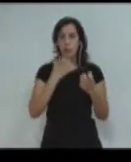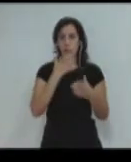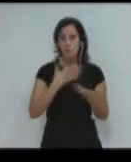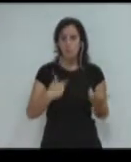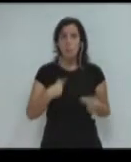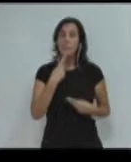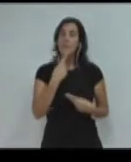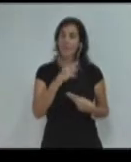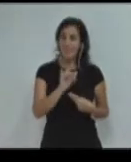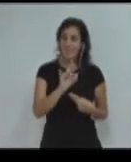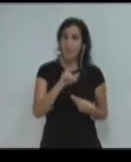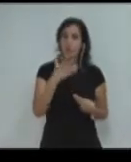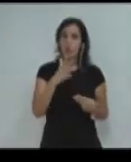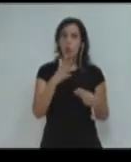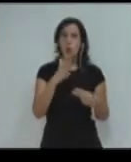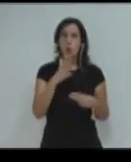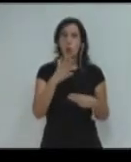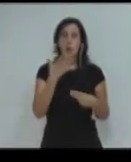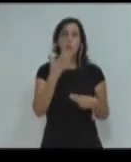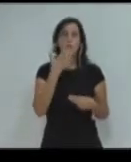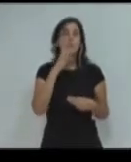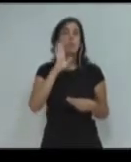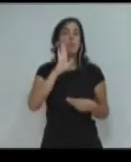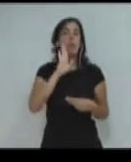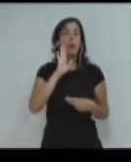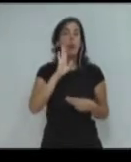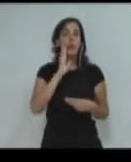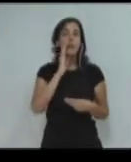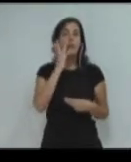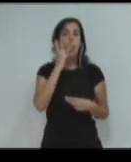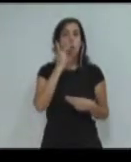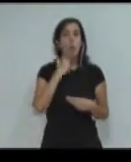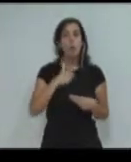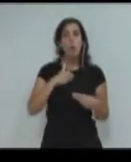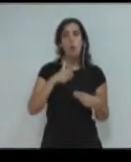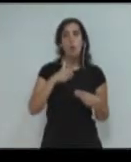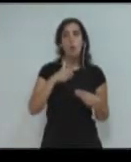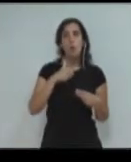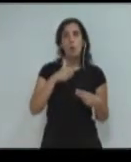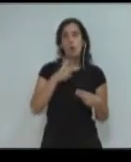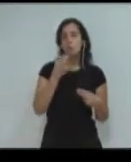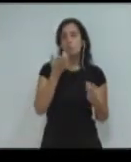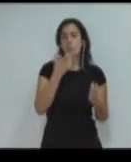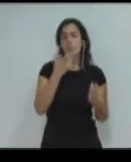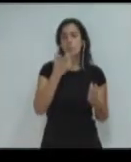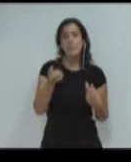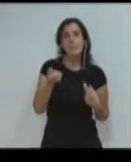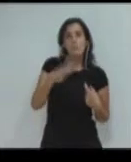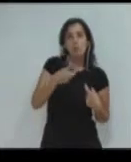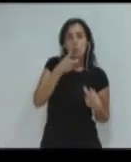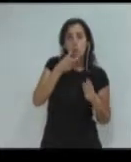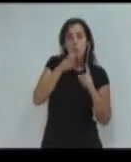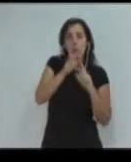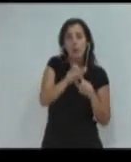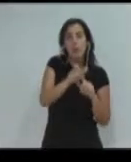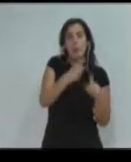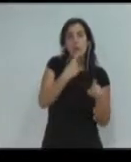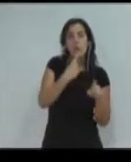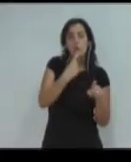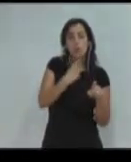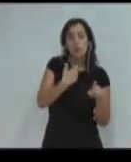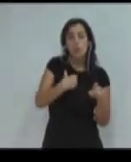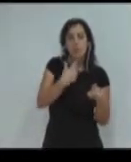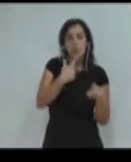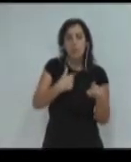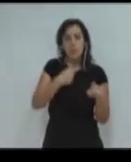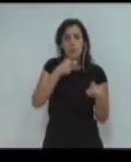le des información al color. El Ah, ejemplo que que no te digas, ponía, sí, vale, es decir, ponme un sinónimo de la palabra escrita en rojo. Si ya me estás diciendo